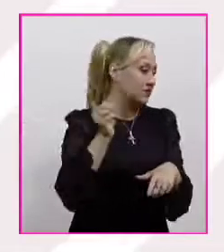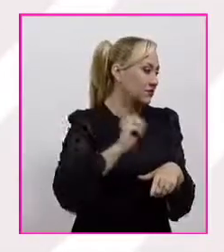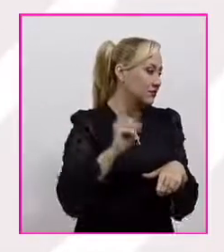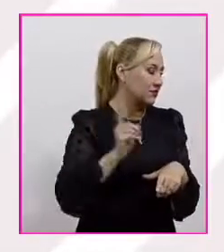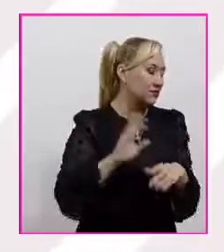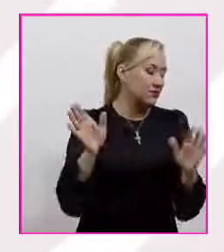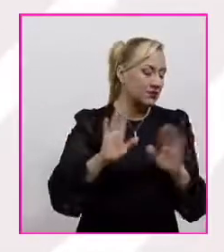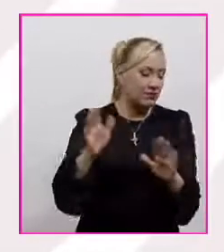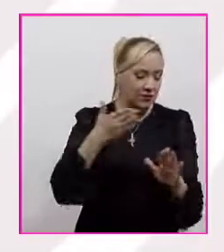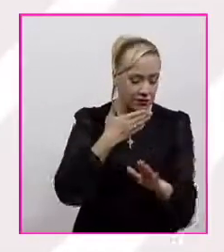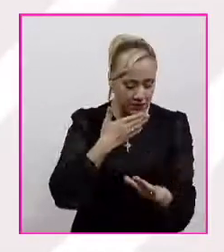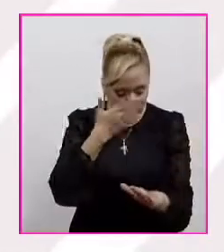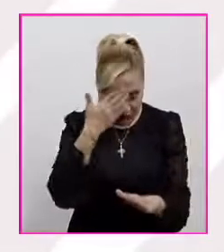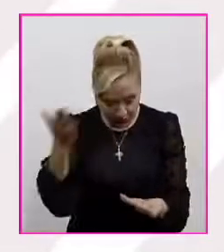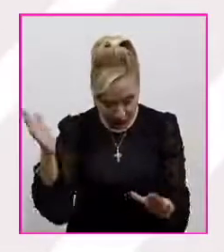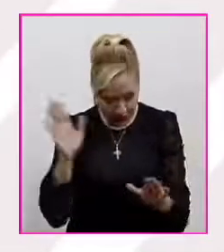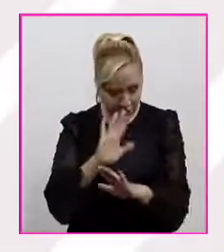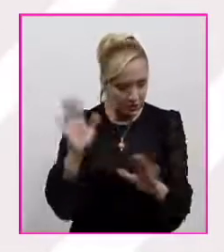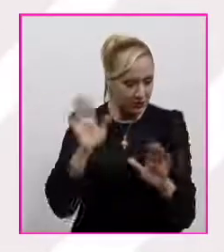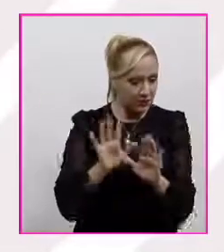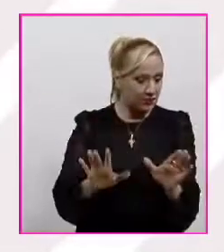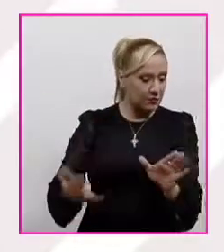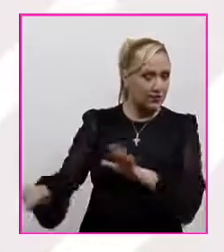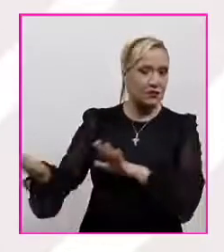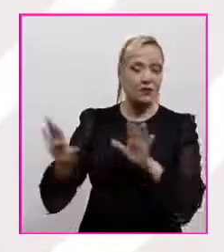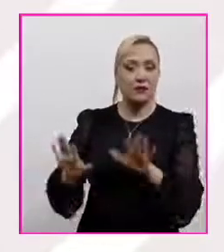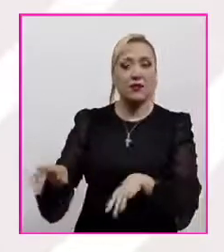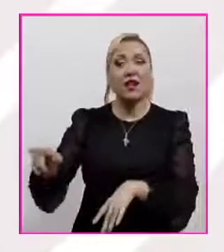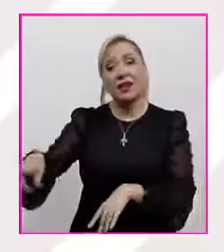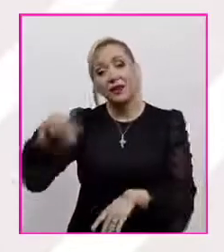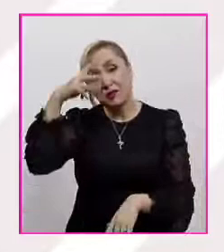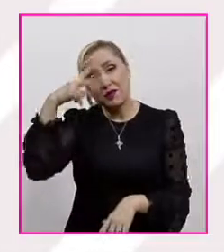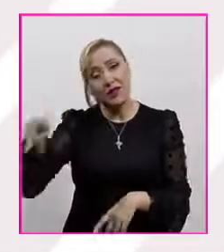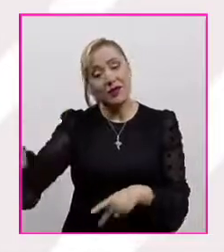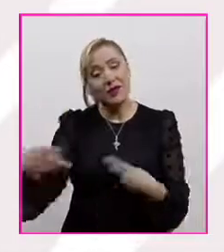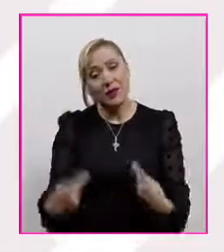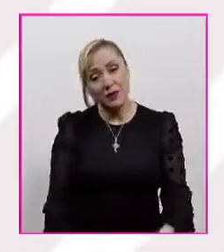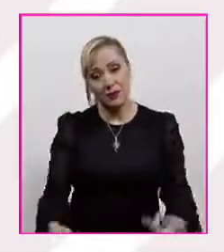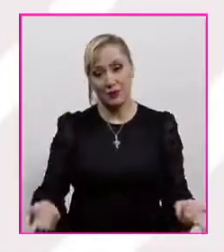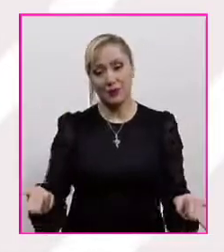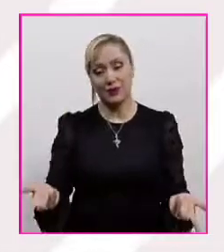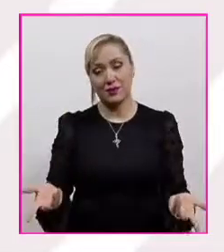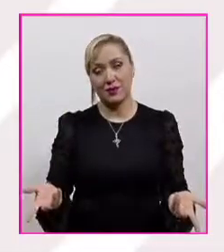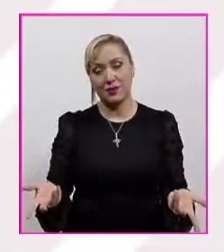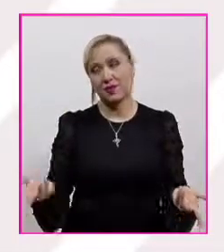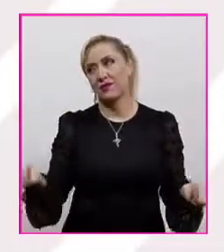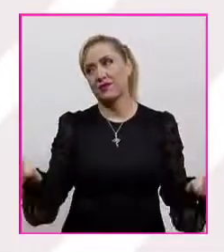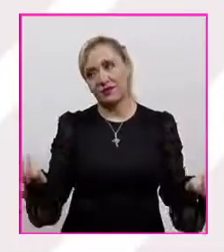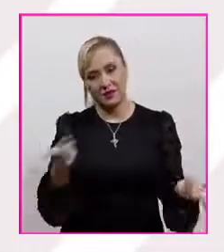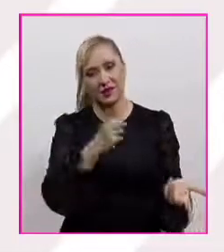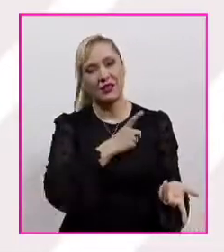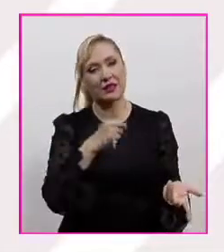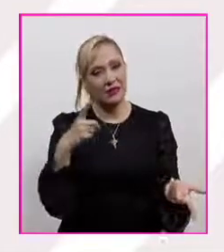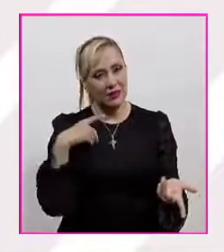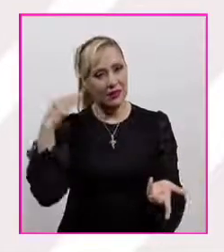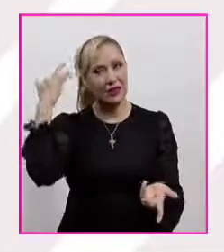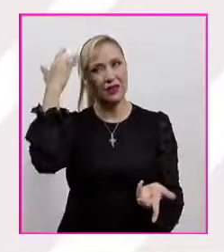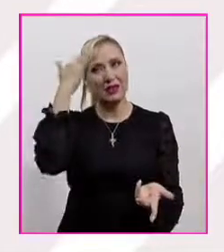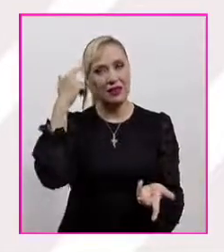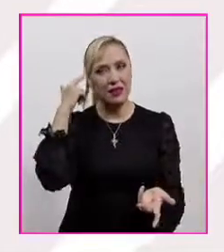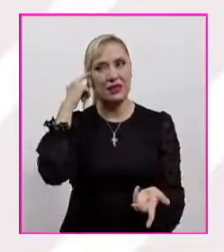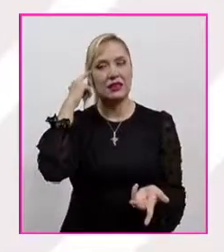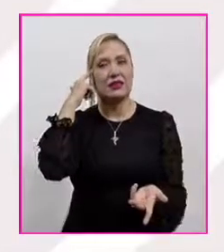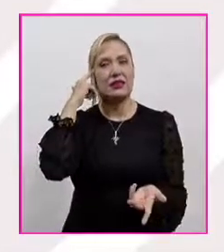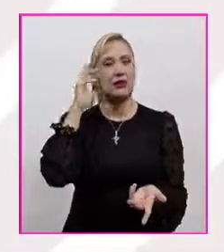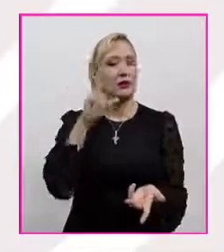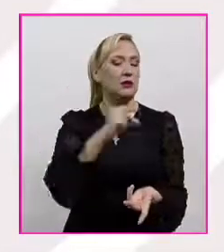sus costumbres, comer. Y resulta que era una persona mexicana. Entonces, creo que hay que hacer esta conciencia de que